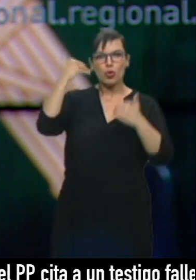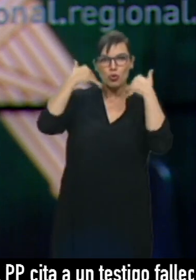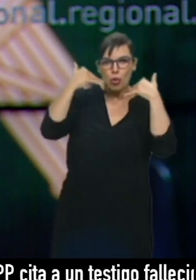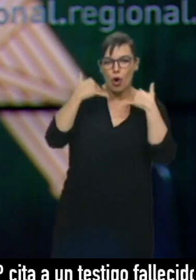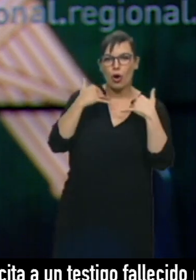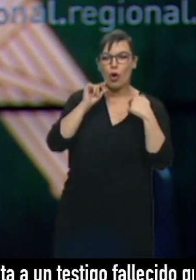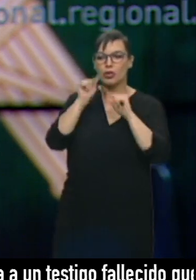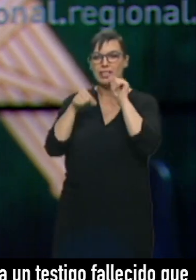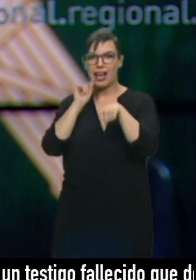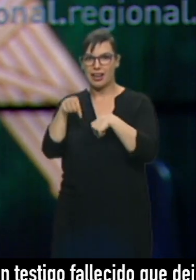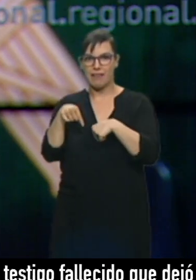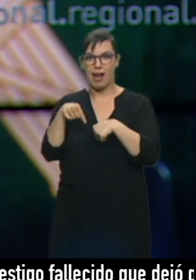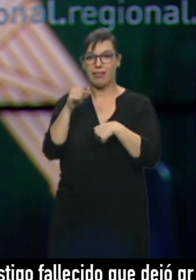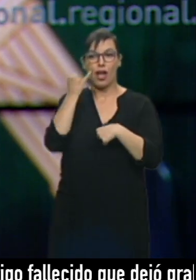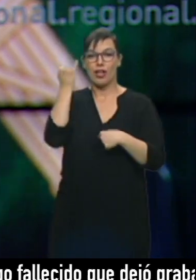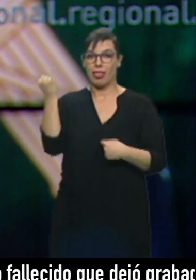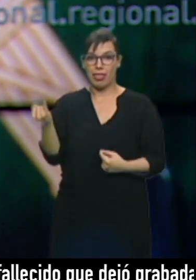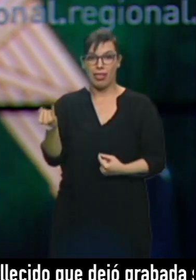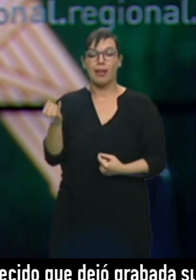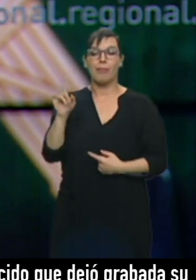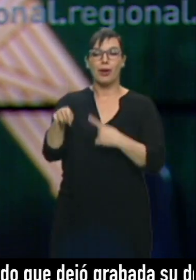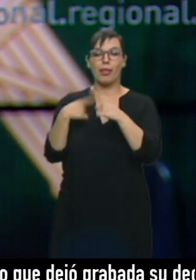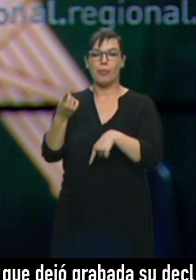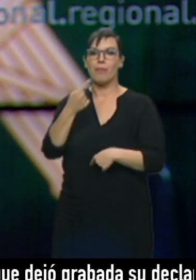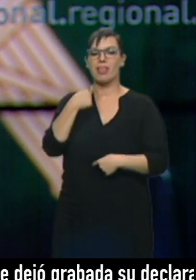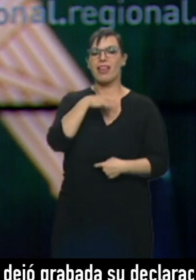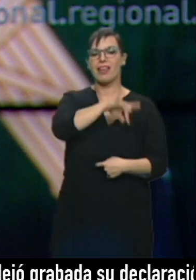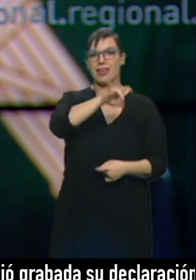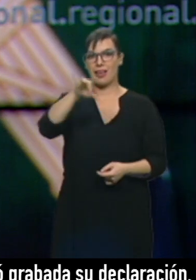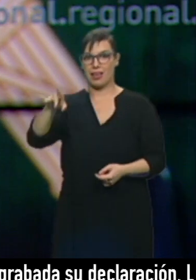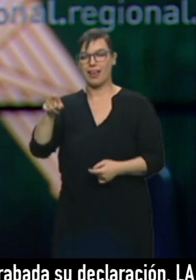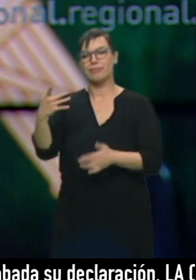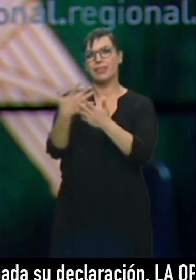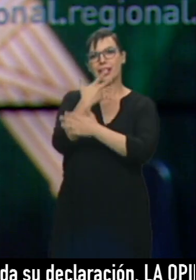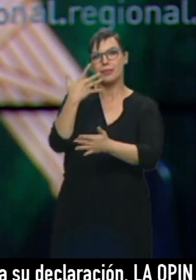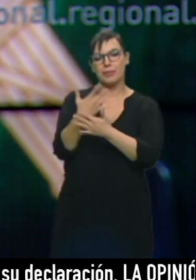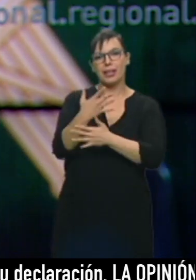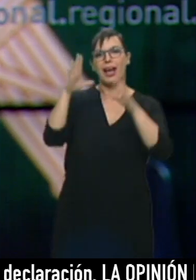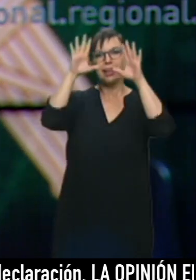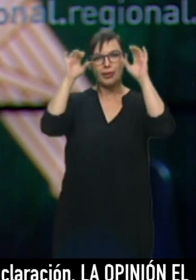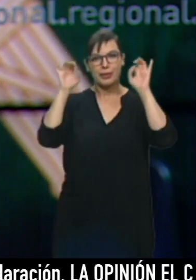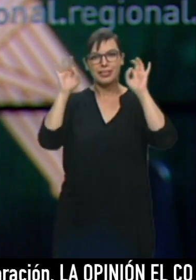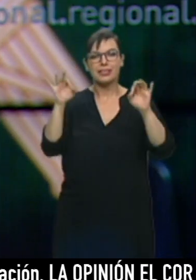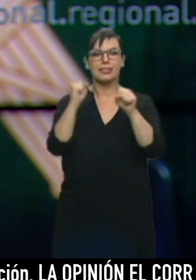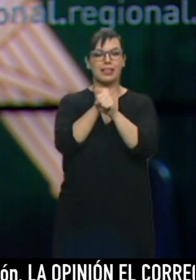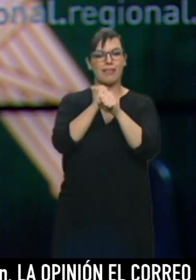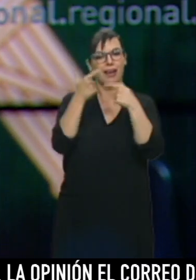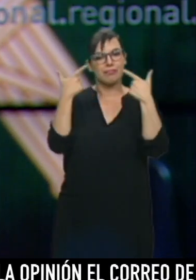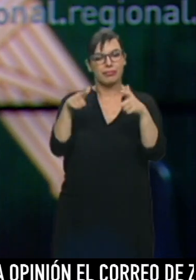invisibles que funcionan como chivatos de los delincuentes. Nos lo han explicado los agentes del laboratorio de criminalística.